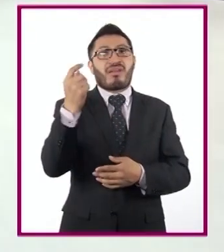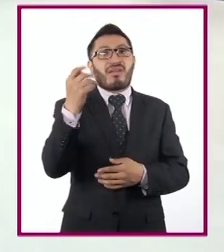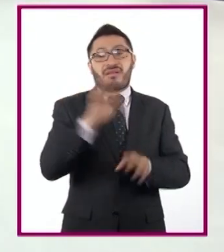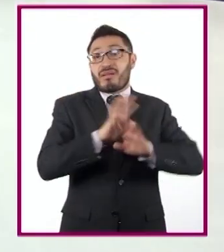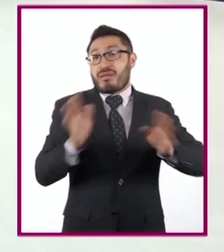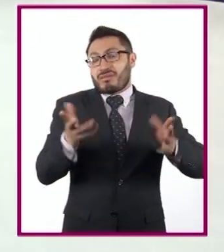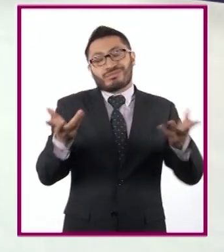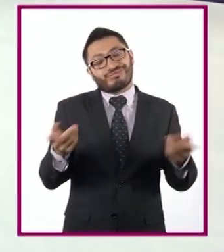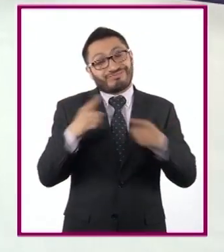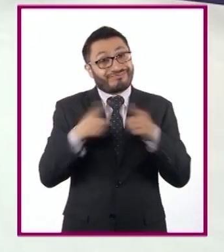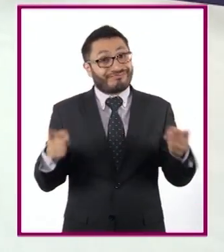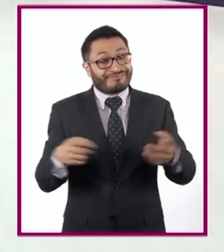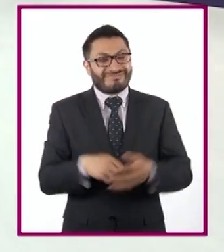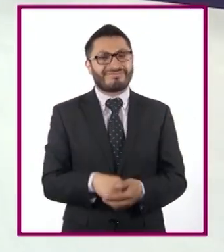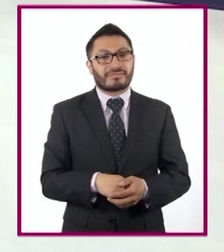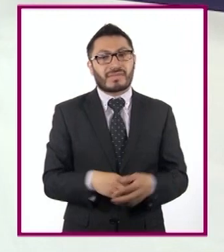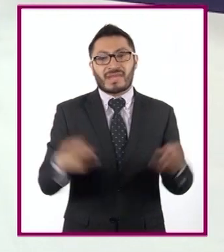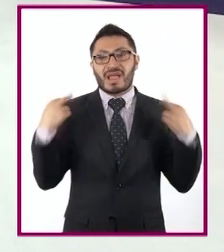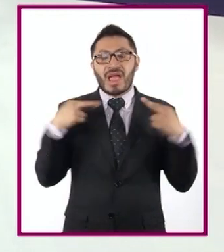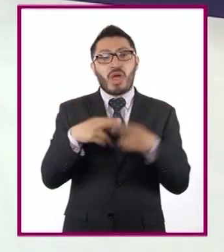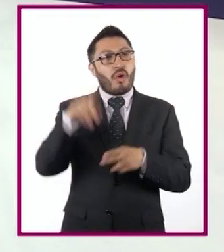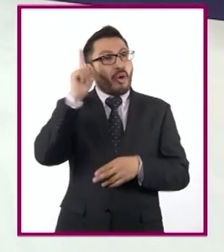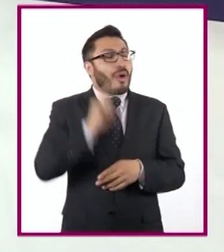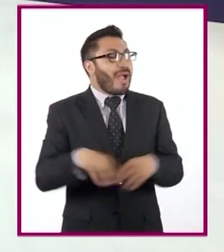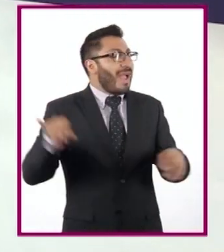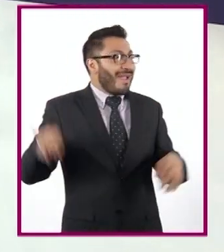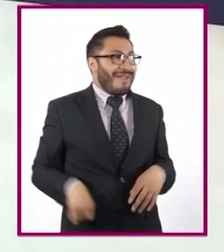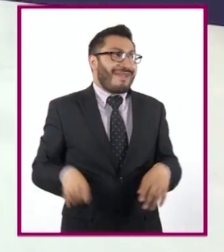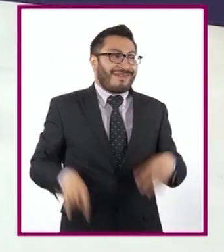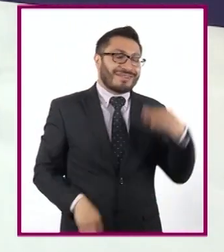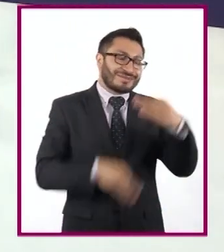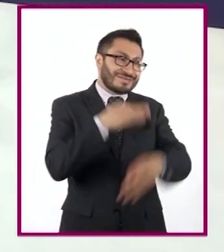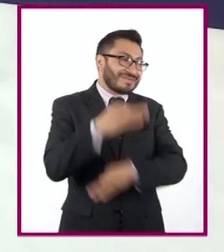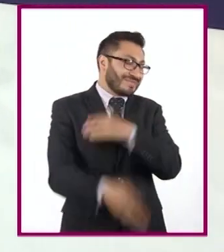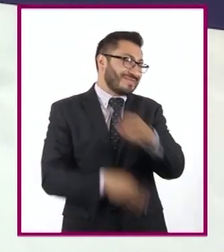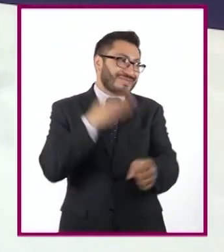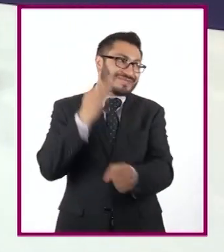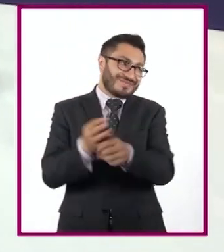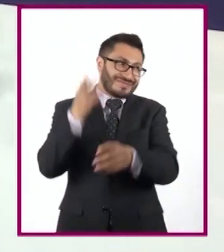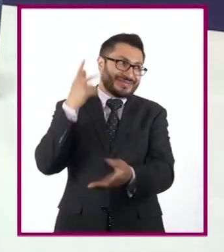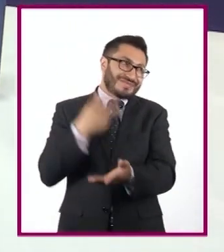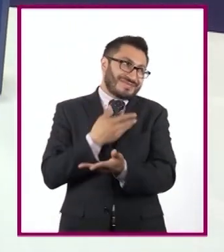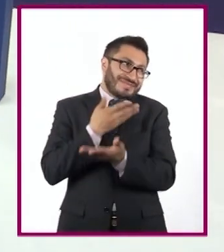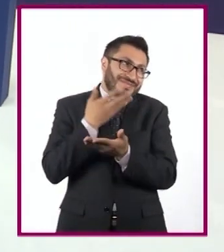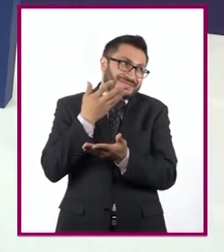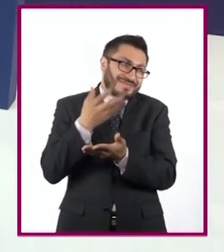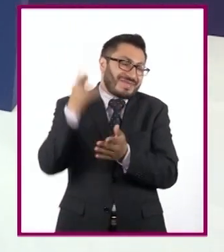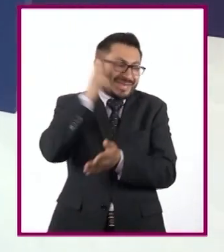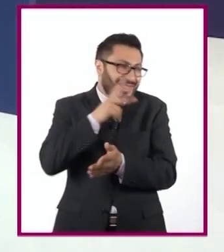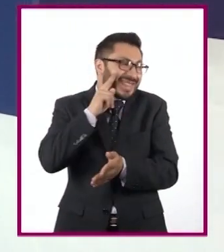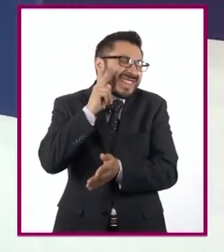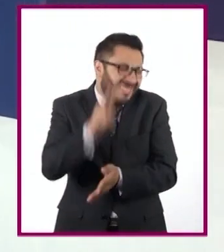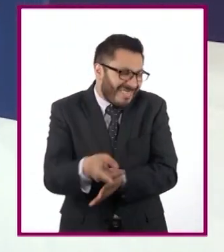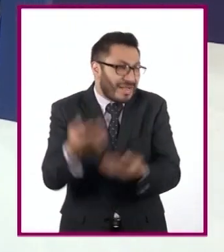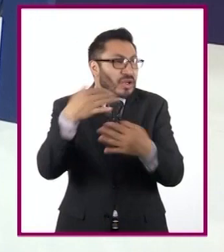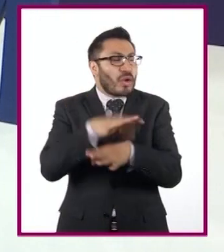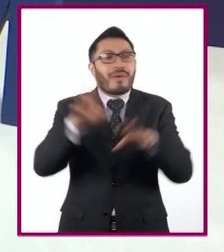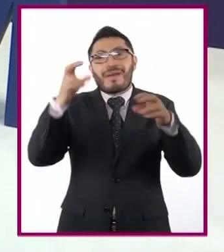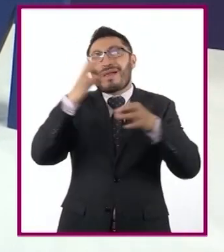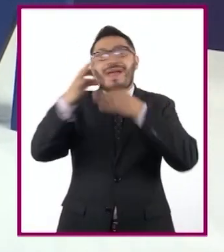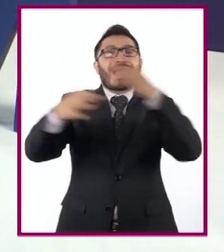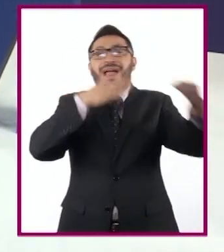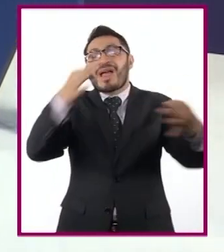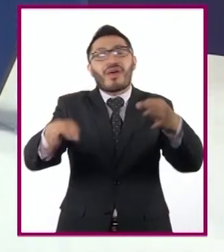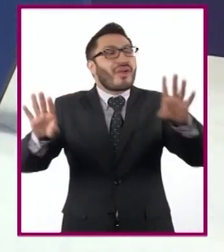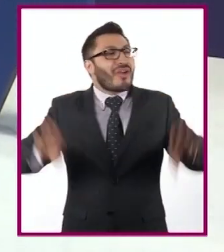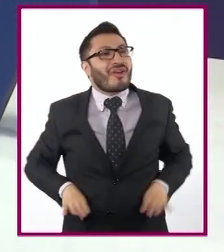¿no? Maestra, es muy interesante todo lo que acabamos de ver sobre los anuncios y sus características.